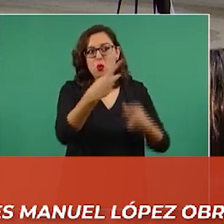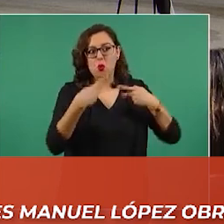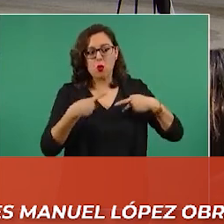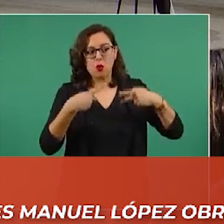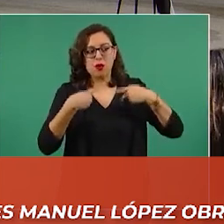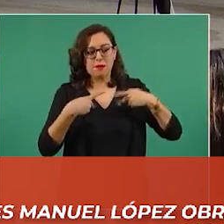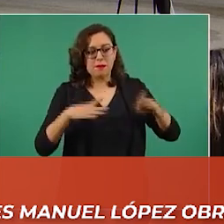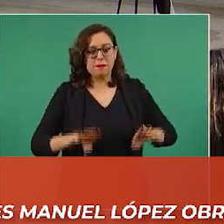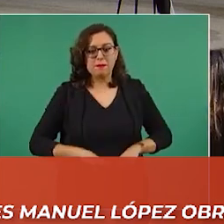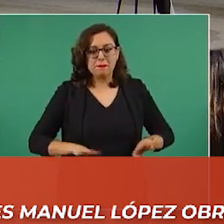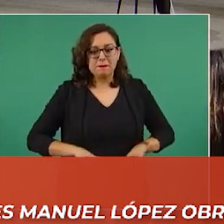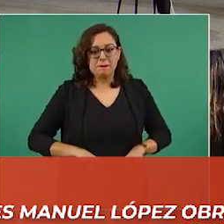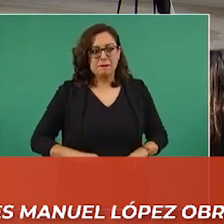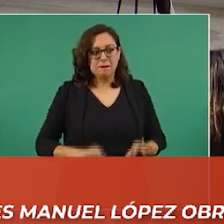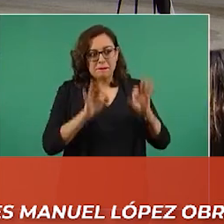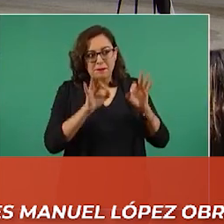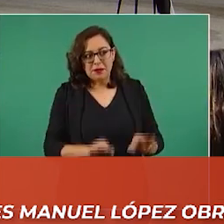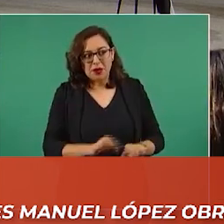no tienen gente honesta,